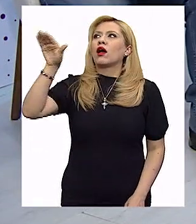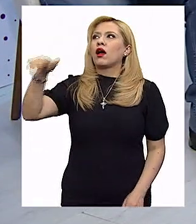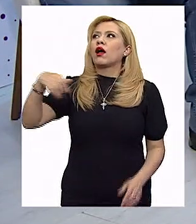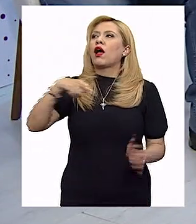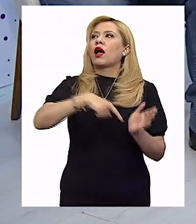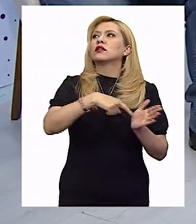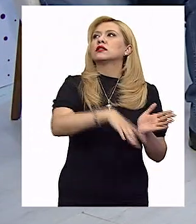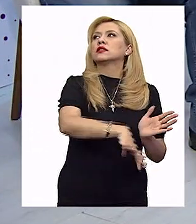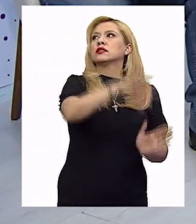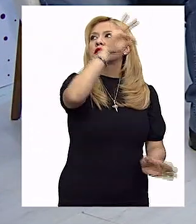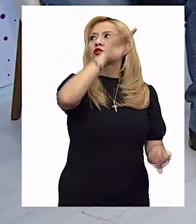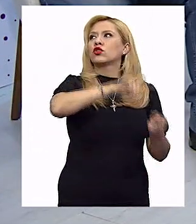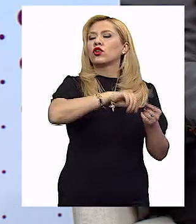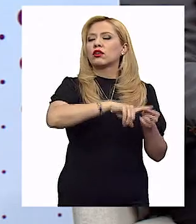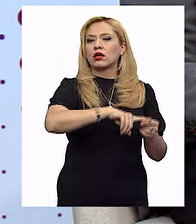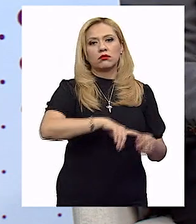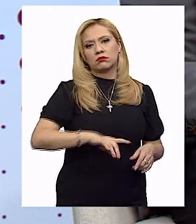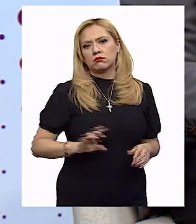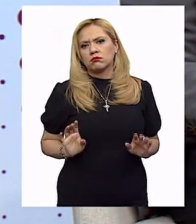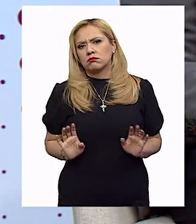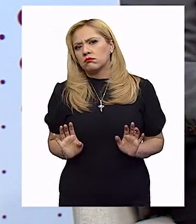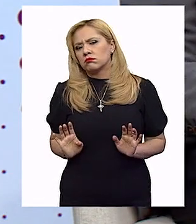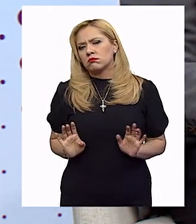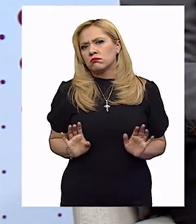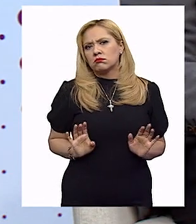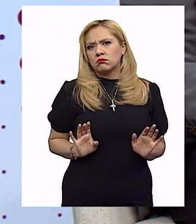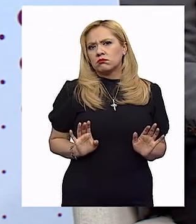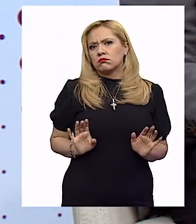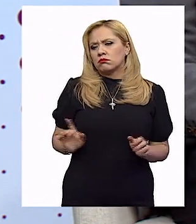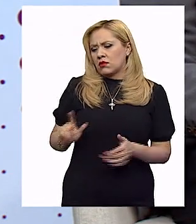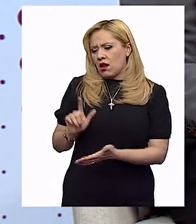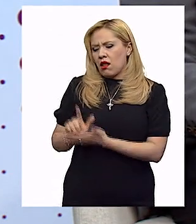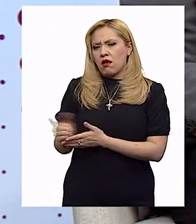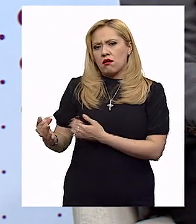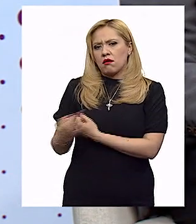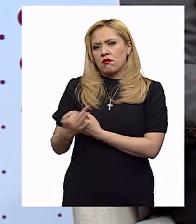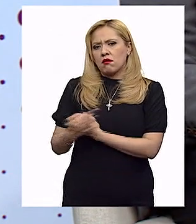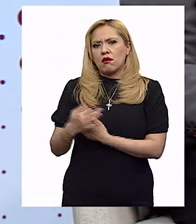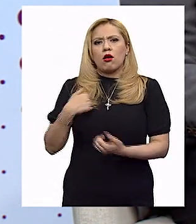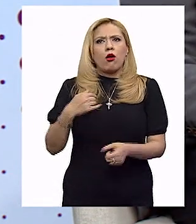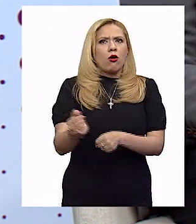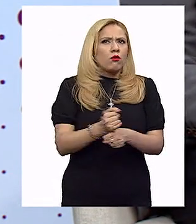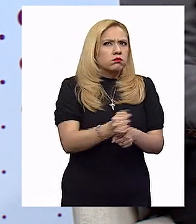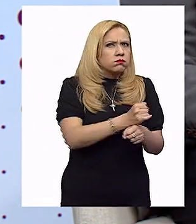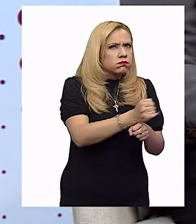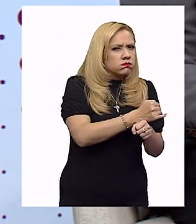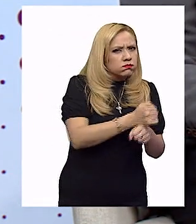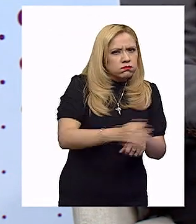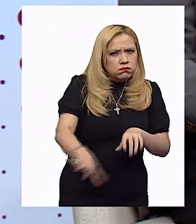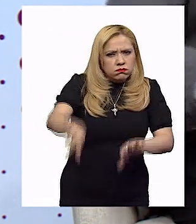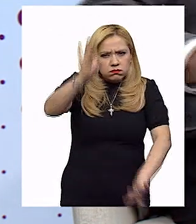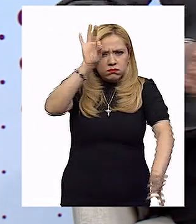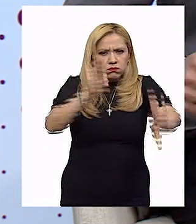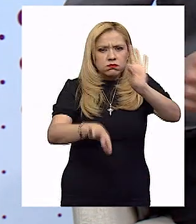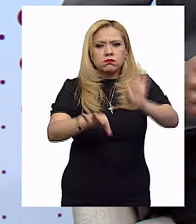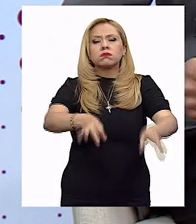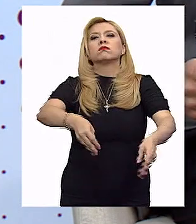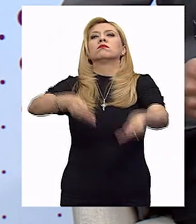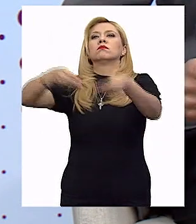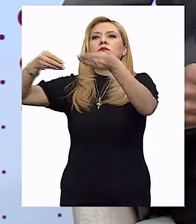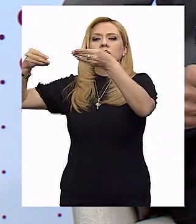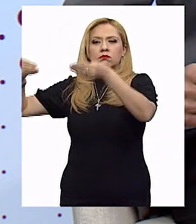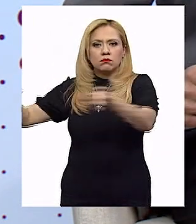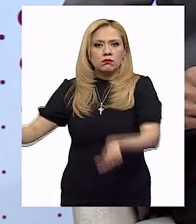el derecho les protege para que ellos puedan hacer esas investigaciones, traer estos hallazgos a la